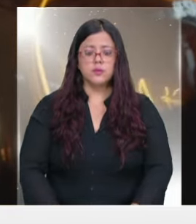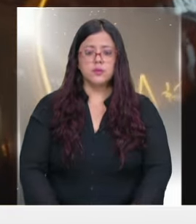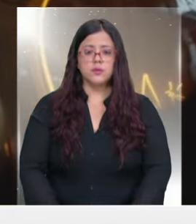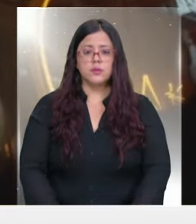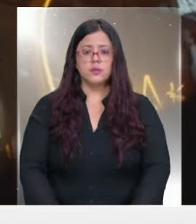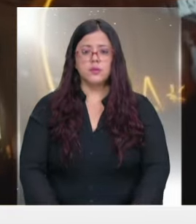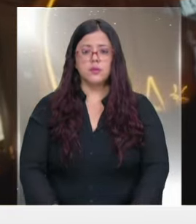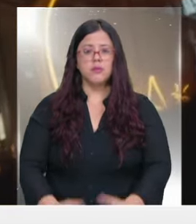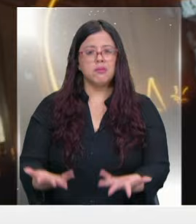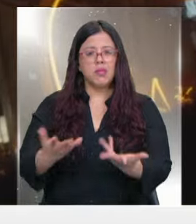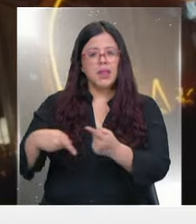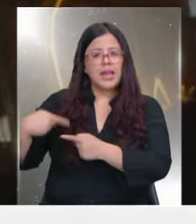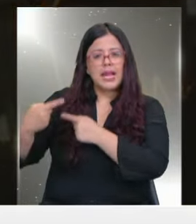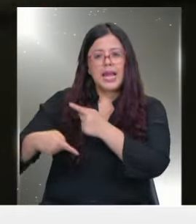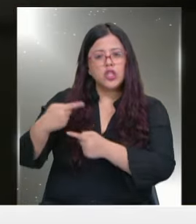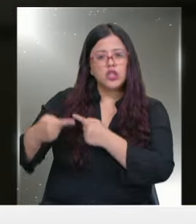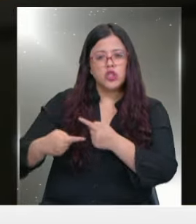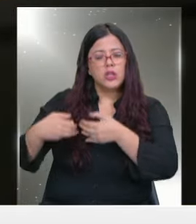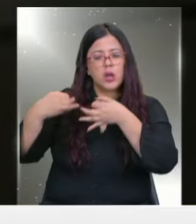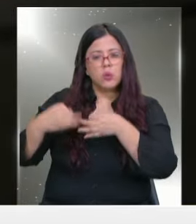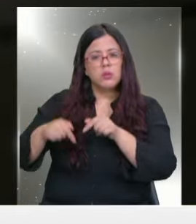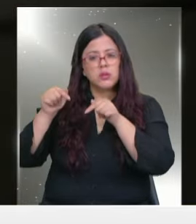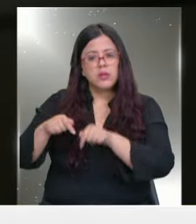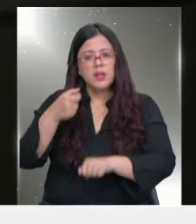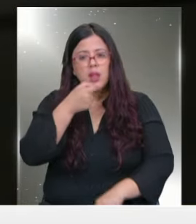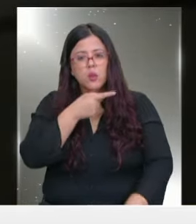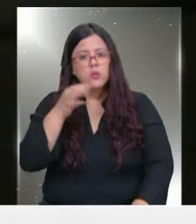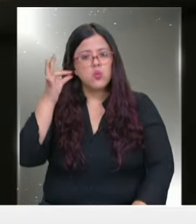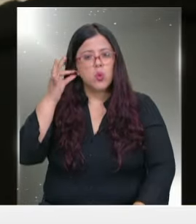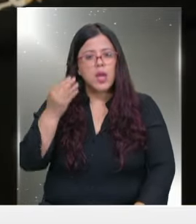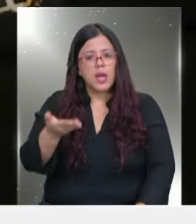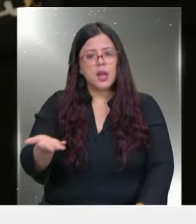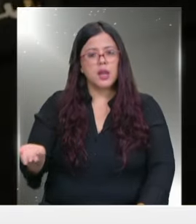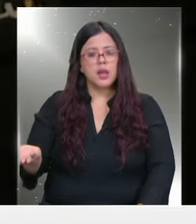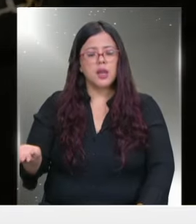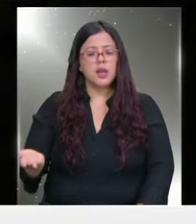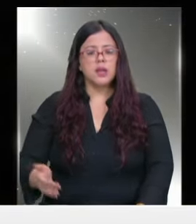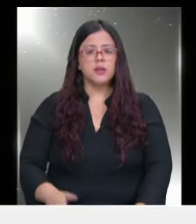Pero ¿cuál es la historia detrás de esta denunciante?